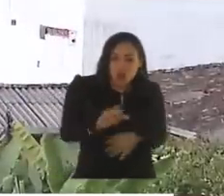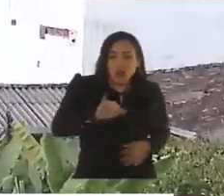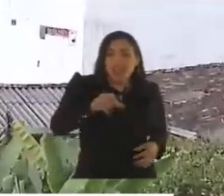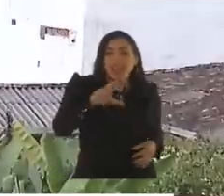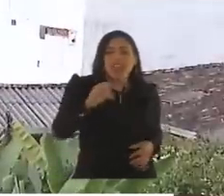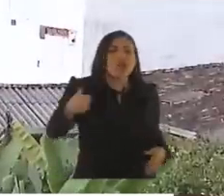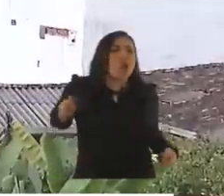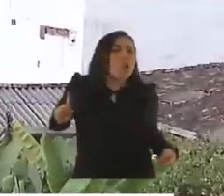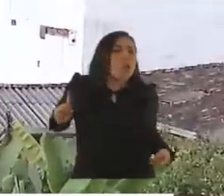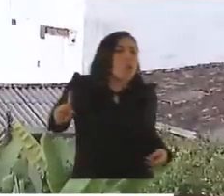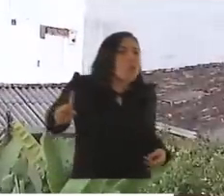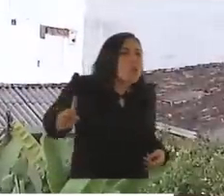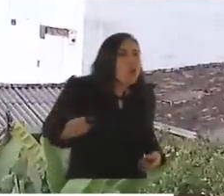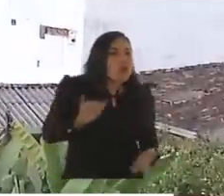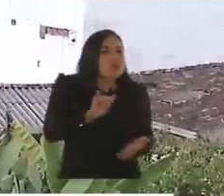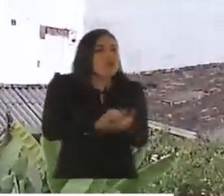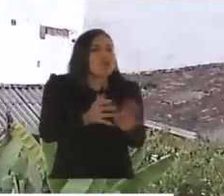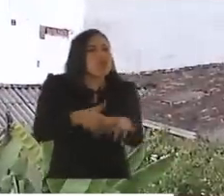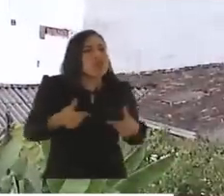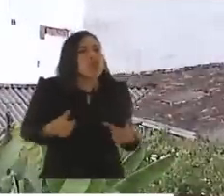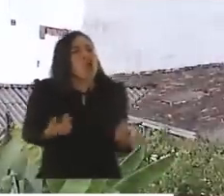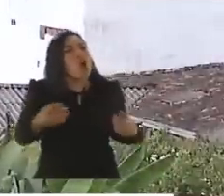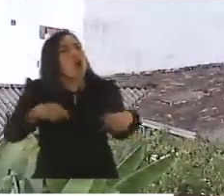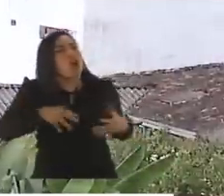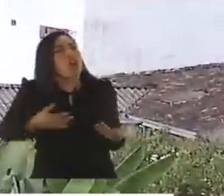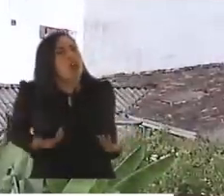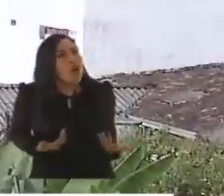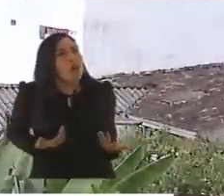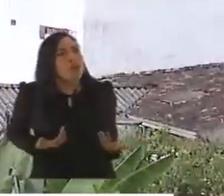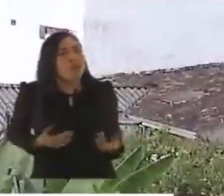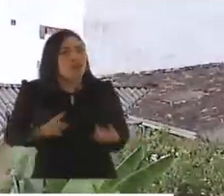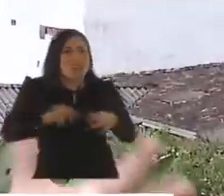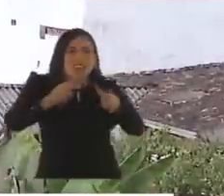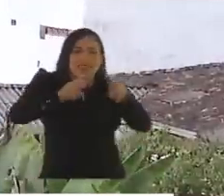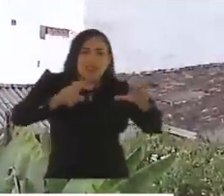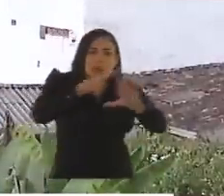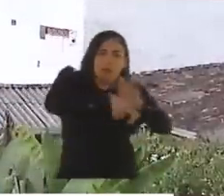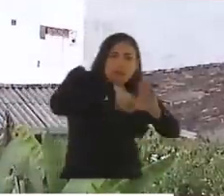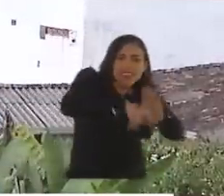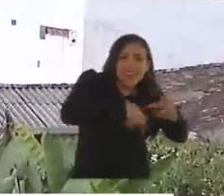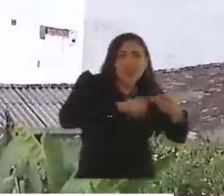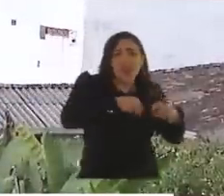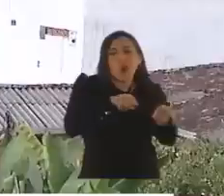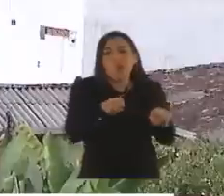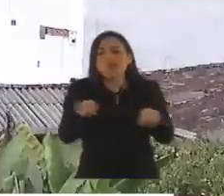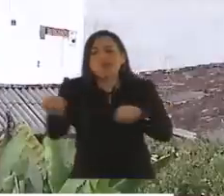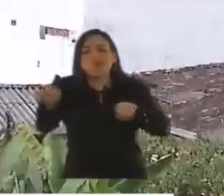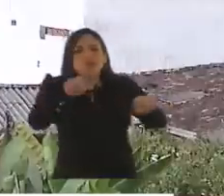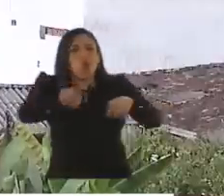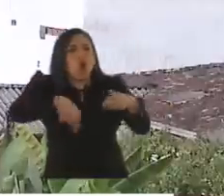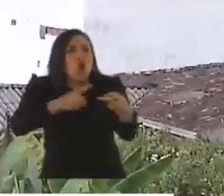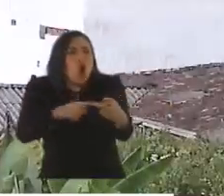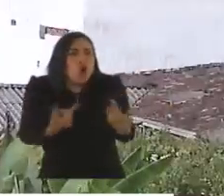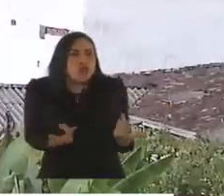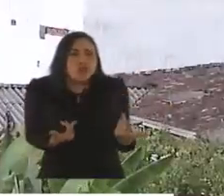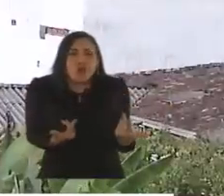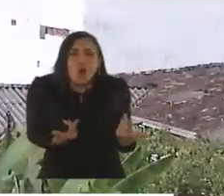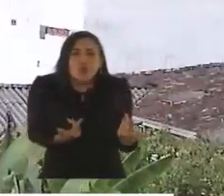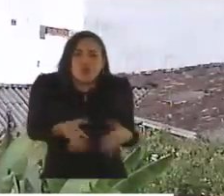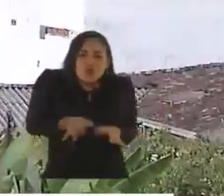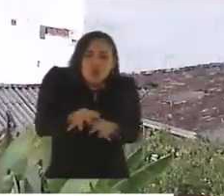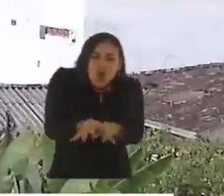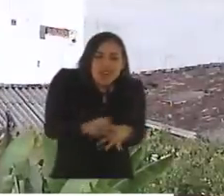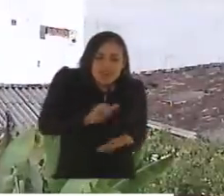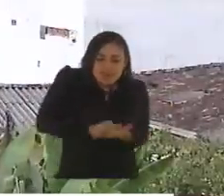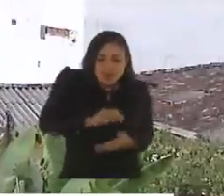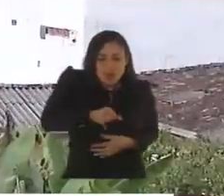también repensándose mucho cómo quiere ser. También tiene todo el tema minero a su alrededor, temas de cómo una ciudad, un pueblo como